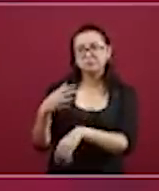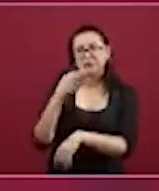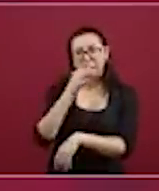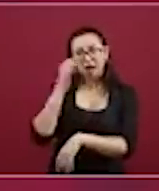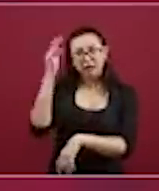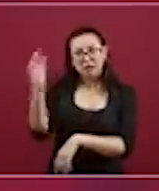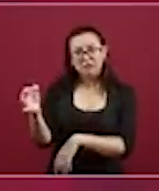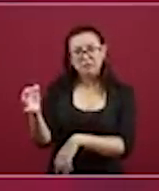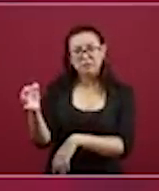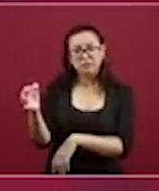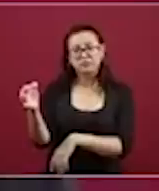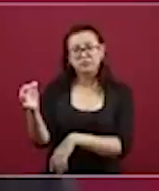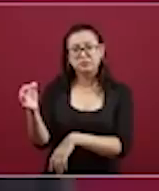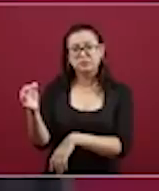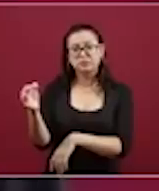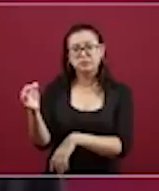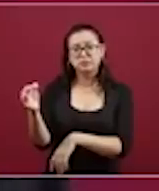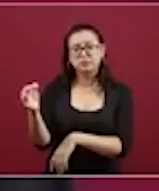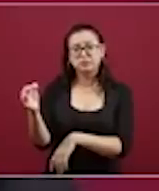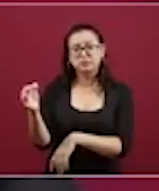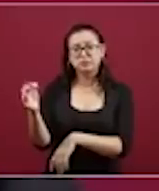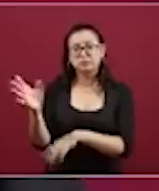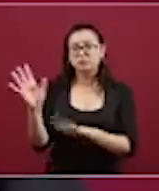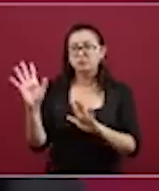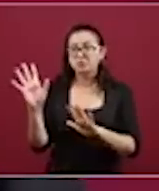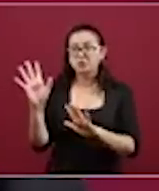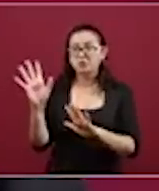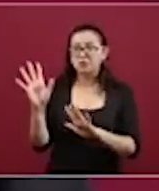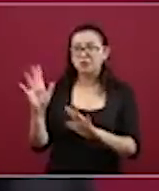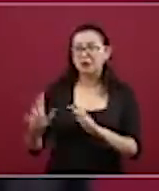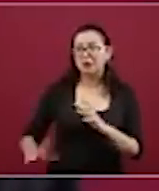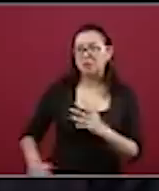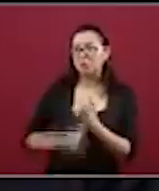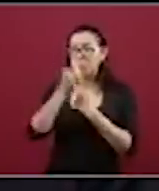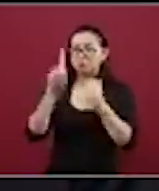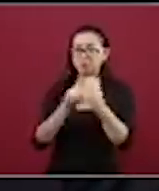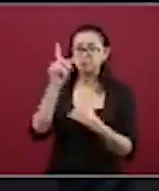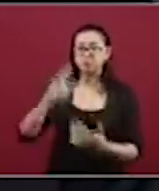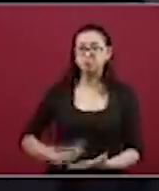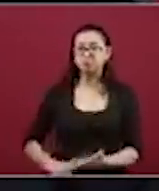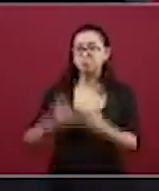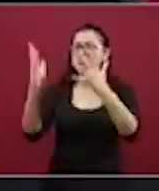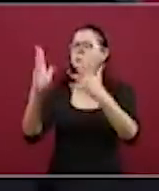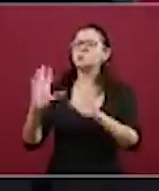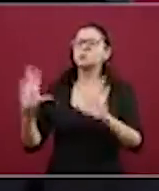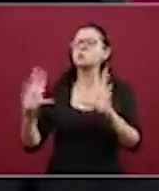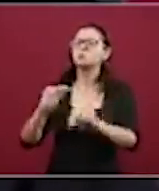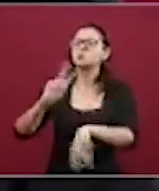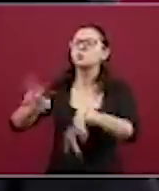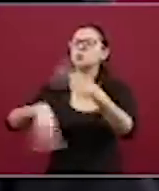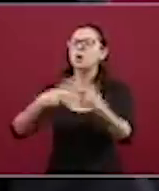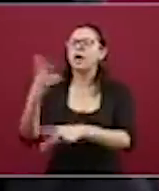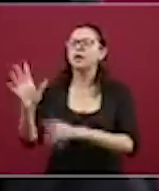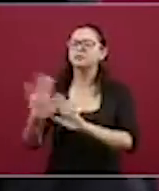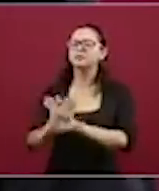es necesario para evitar cualquier provocación, que no sesionen.